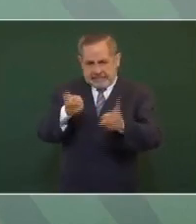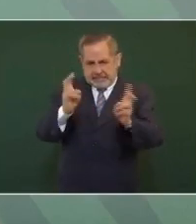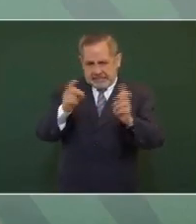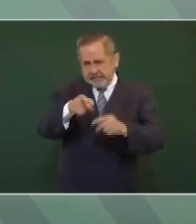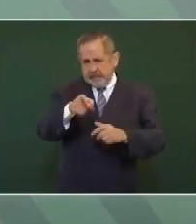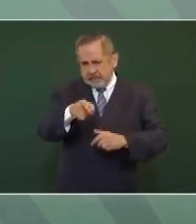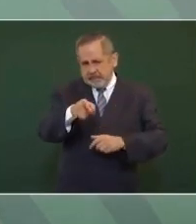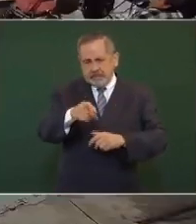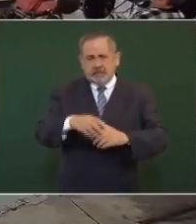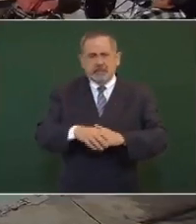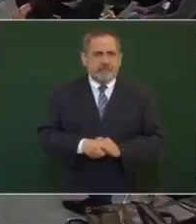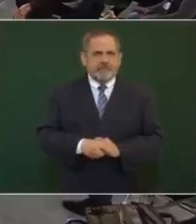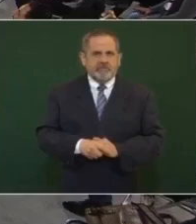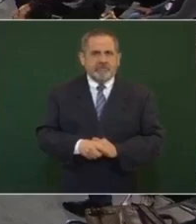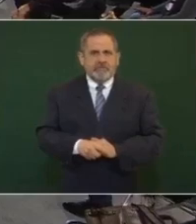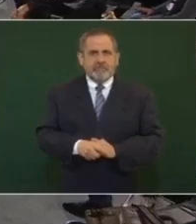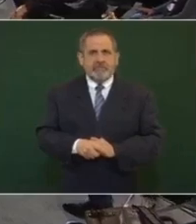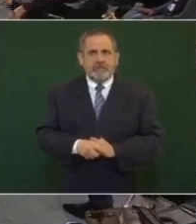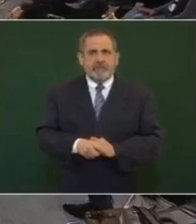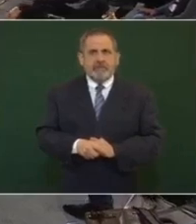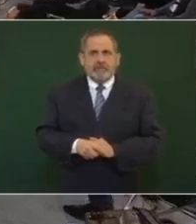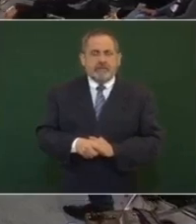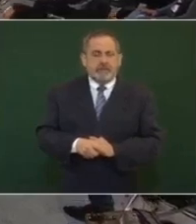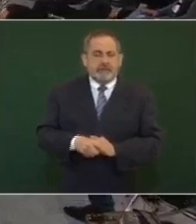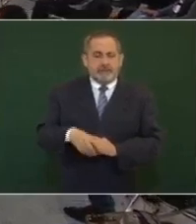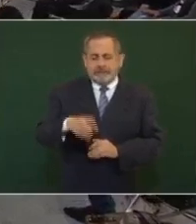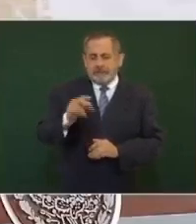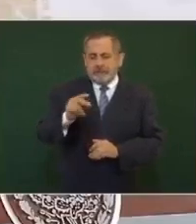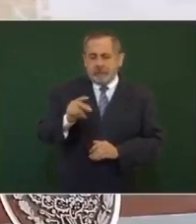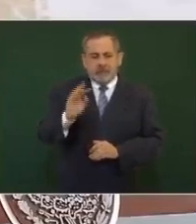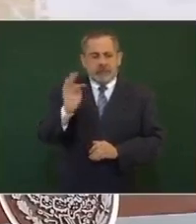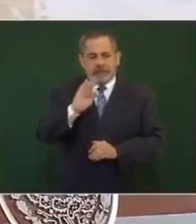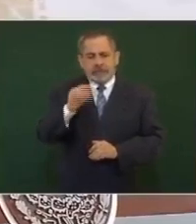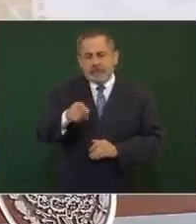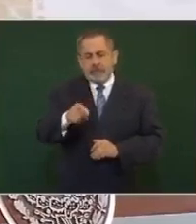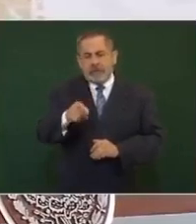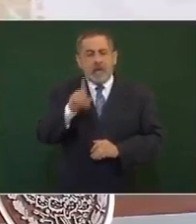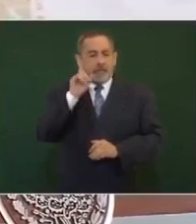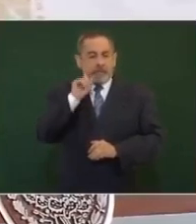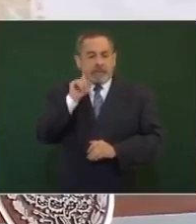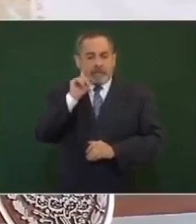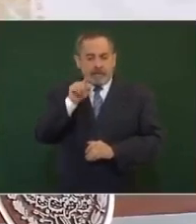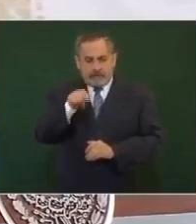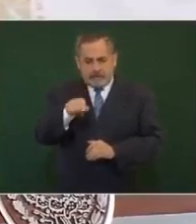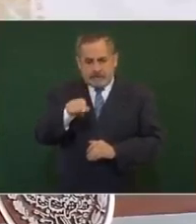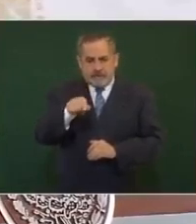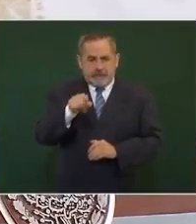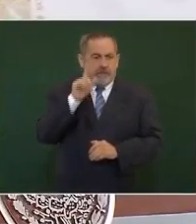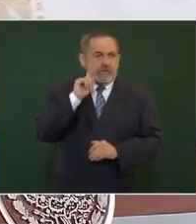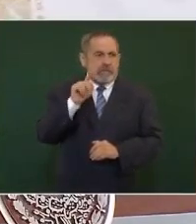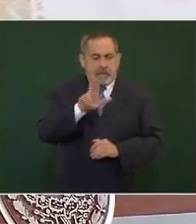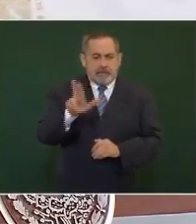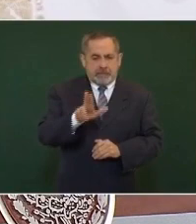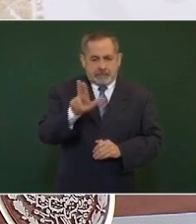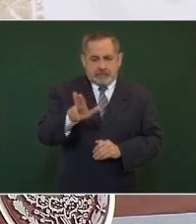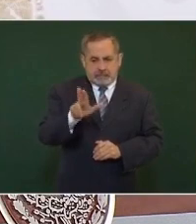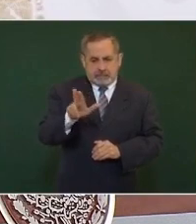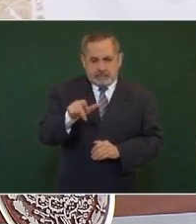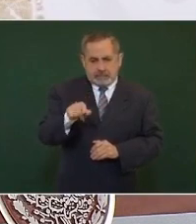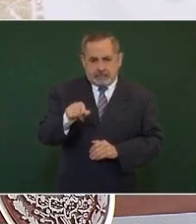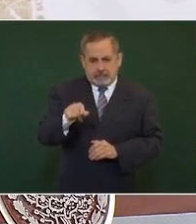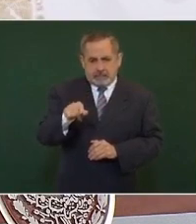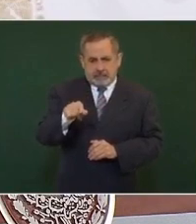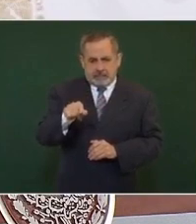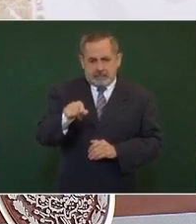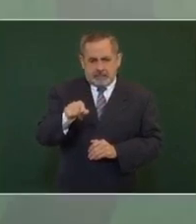física, integridad patrimonial, y lo que mencionas acerca del caso del INAI es sumamente importante. Claro que necesitamos un